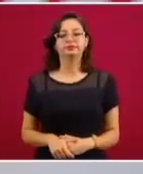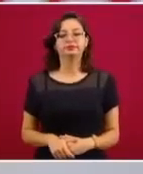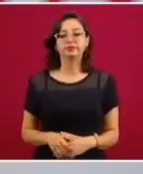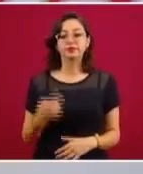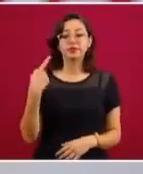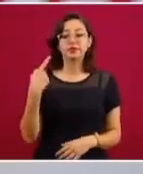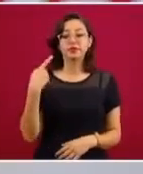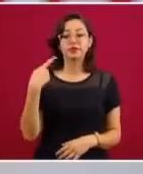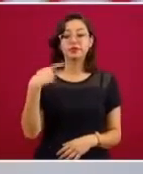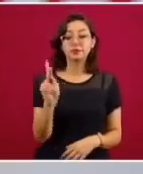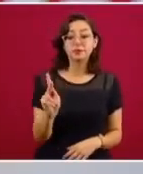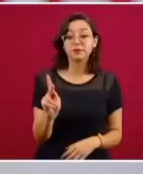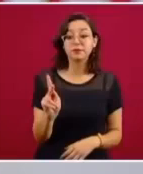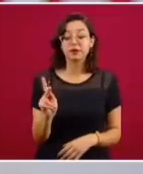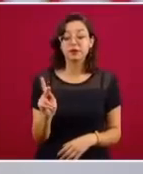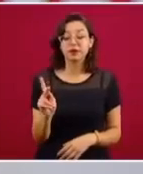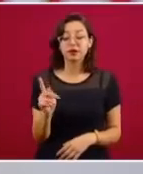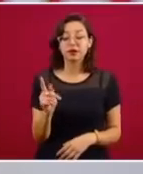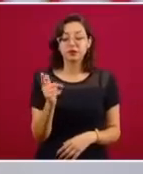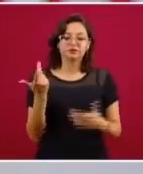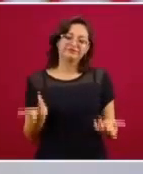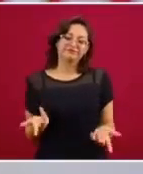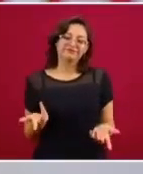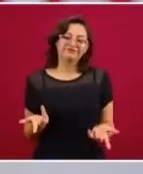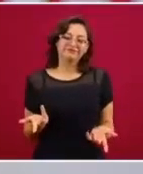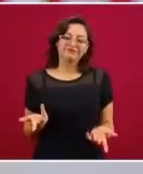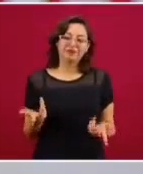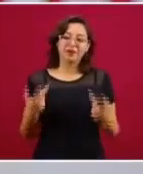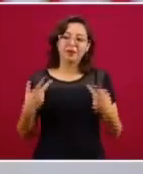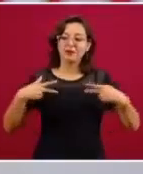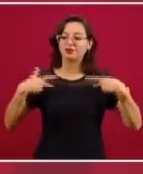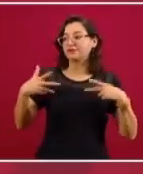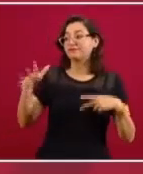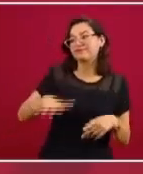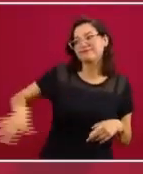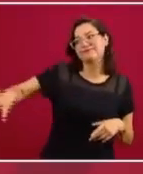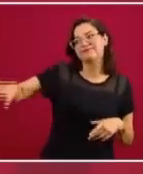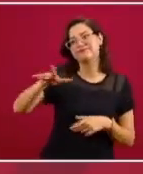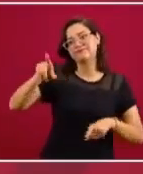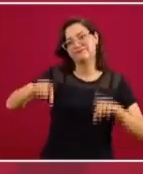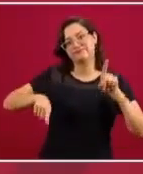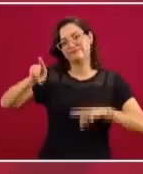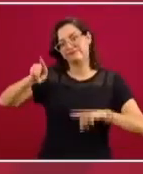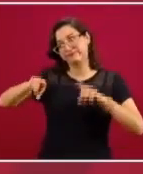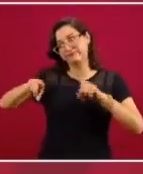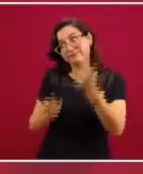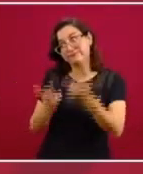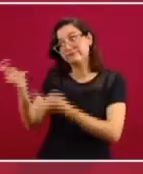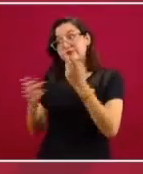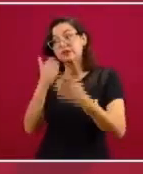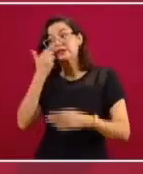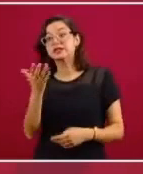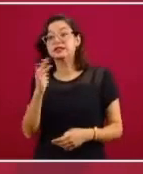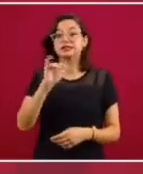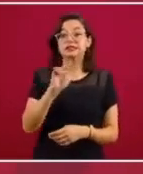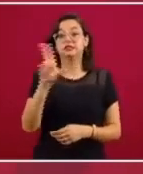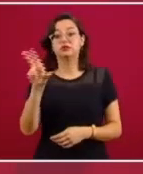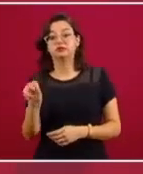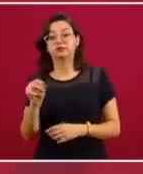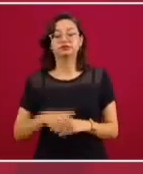Pero eso depende de los ciudadanos. Nosotros hablamos de que estamos pensando